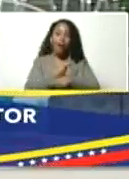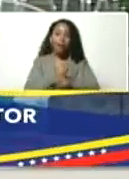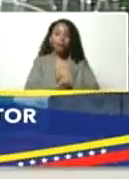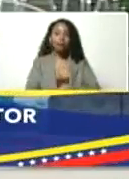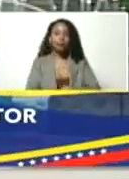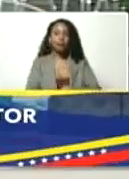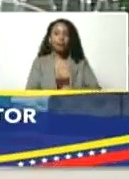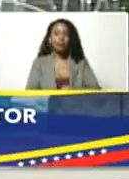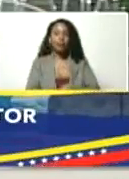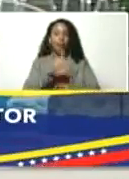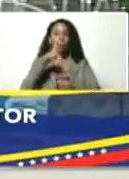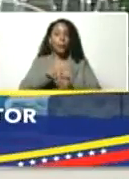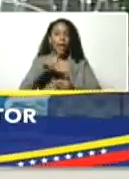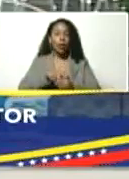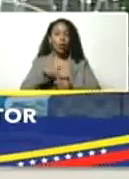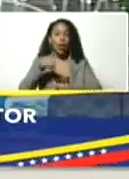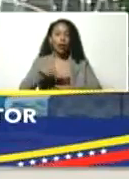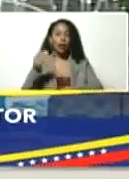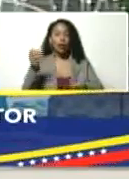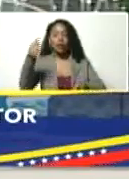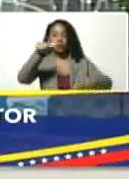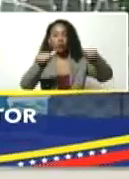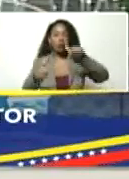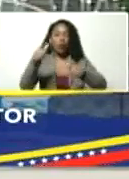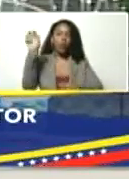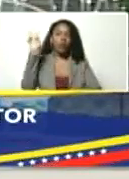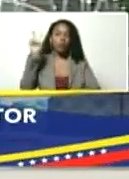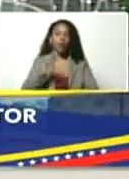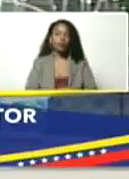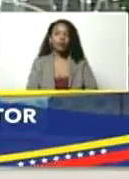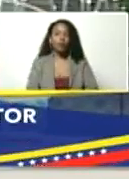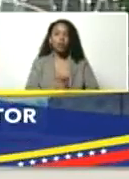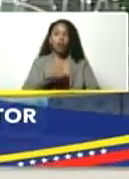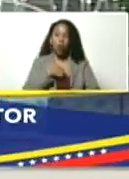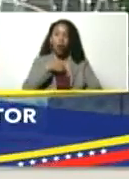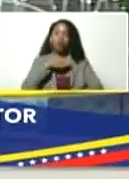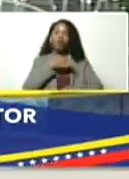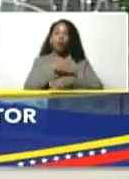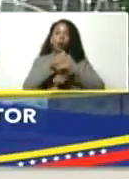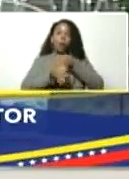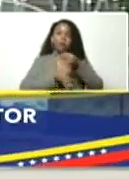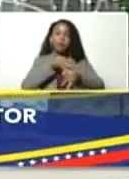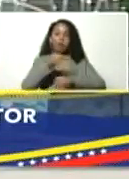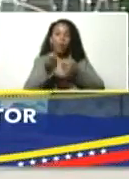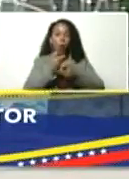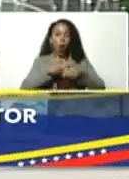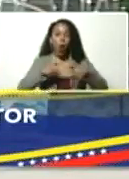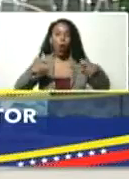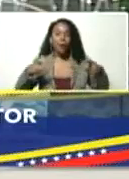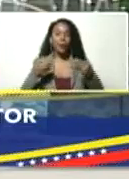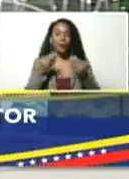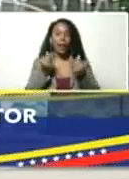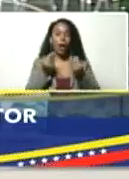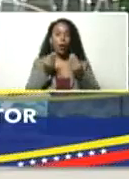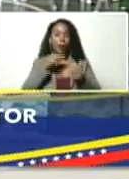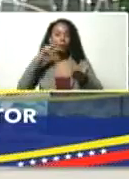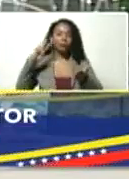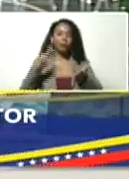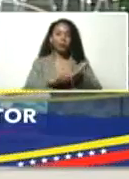gasífera y petroquímica de Venezuela. Bueno, les estuve explicando lo que es el crecimiento de la economía